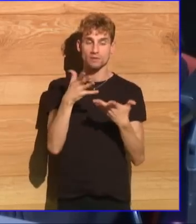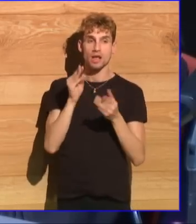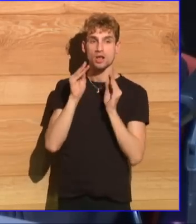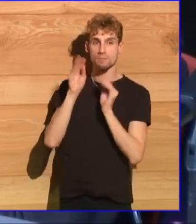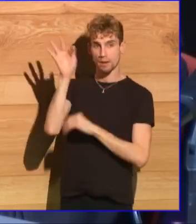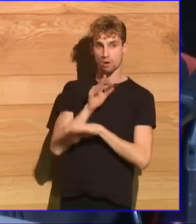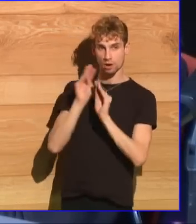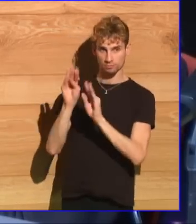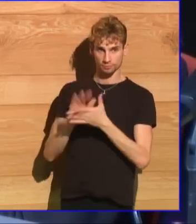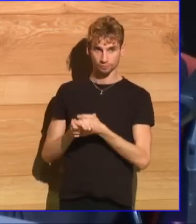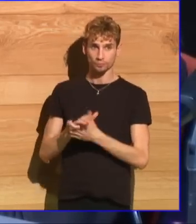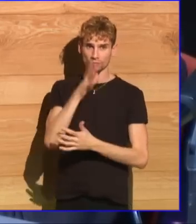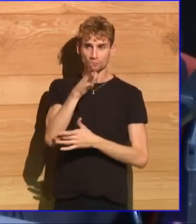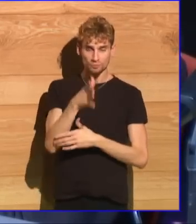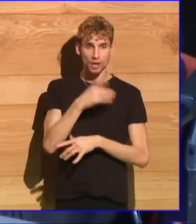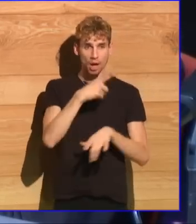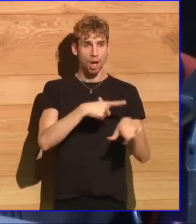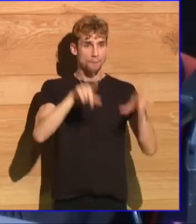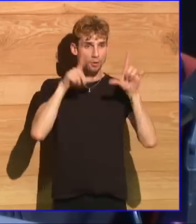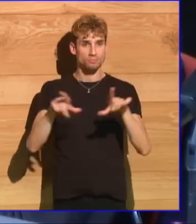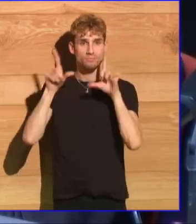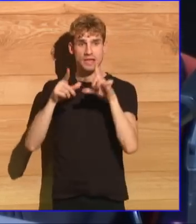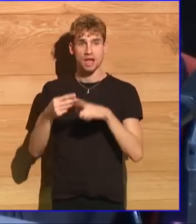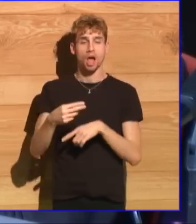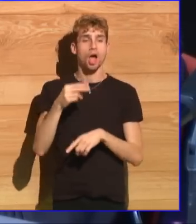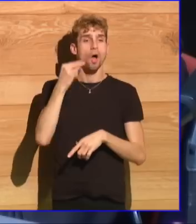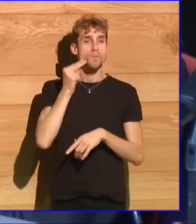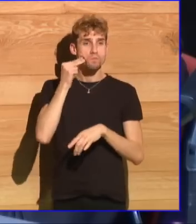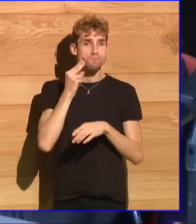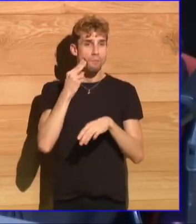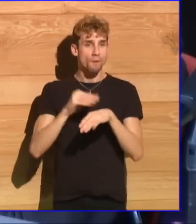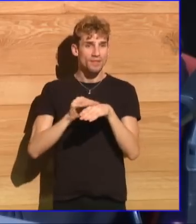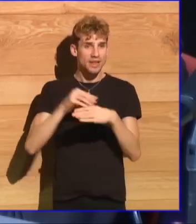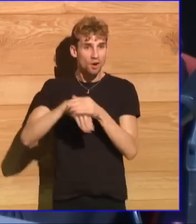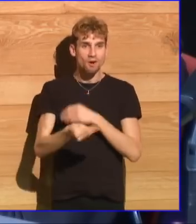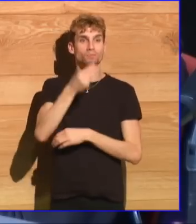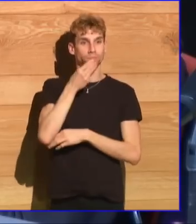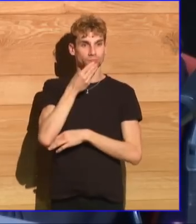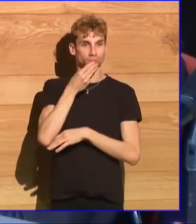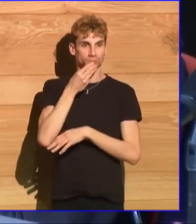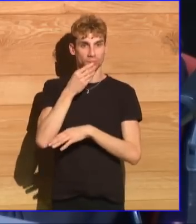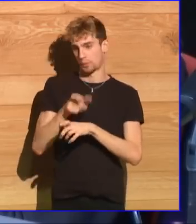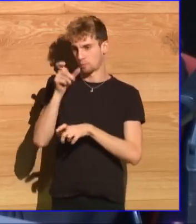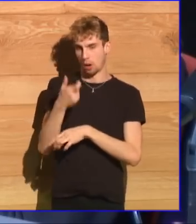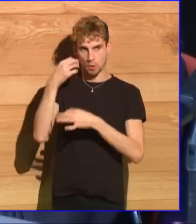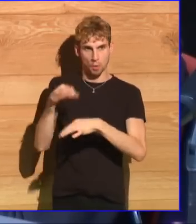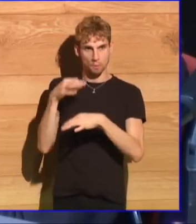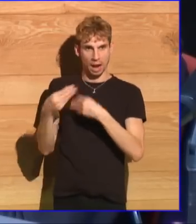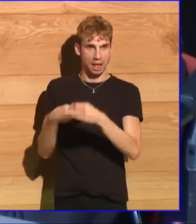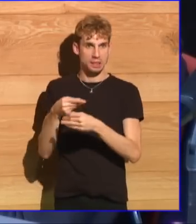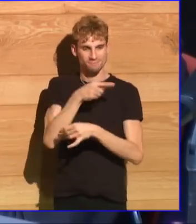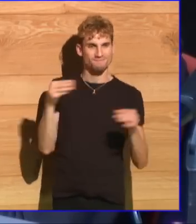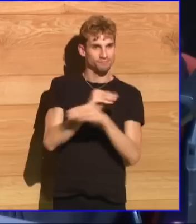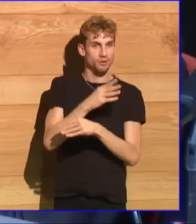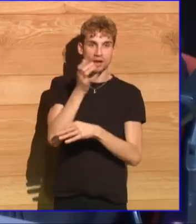película. Porque cada vez que los protagonistas se comen un bombón de licor, en lugar de hacer como los seres humanos normales, y además es gente que está